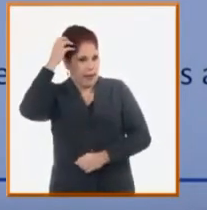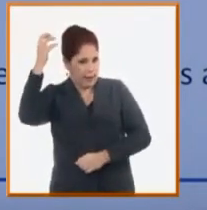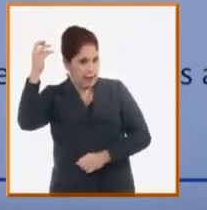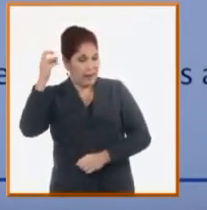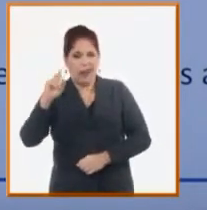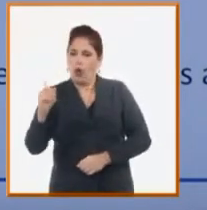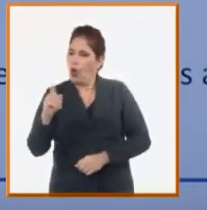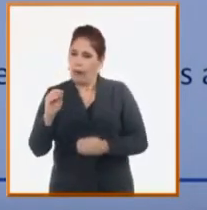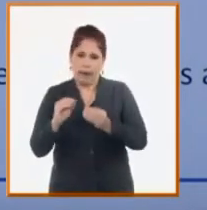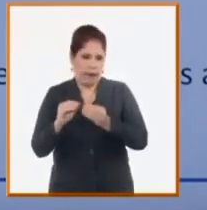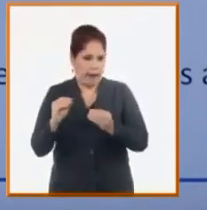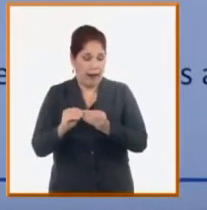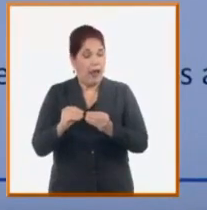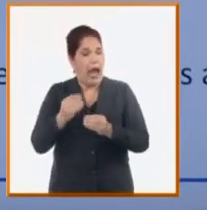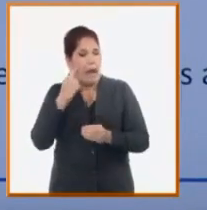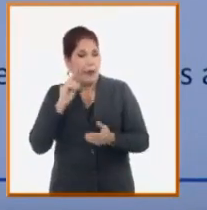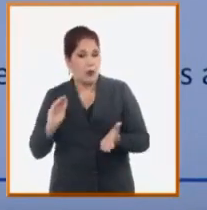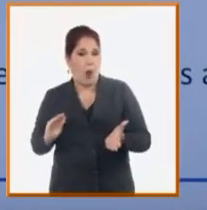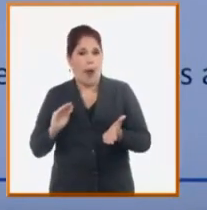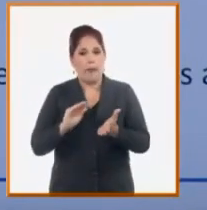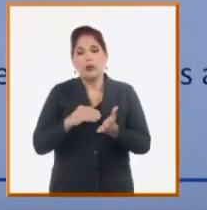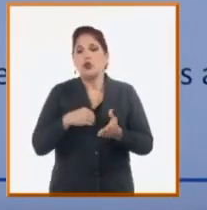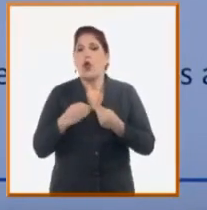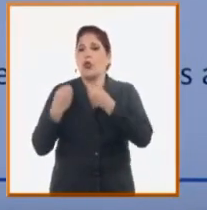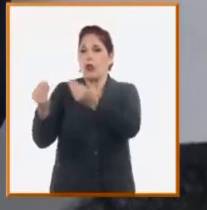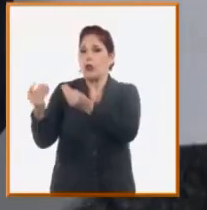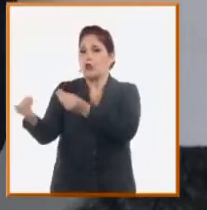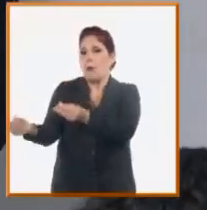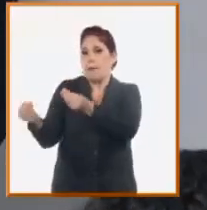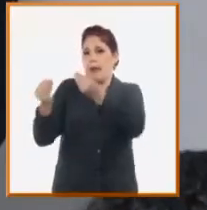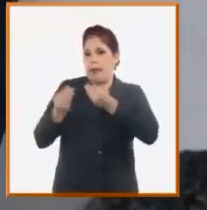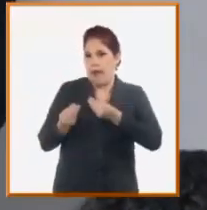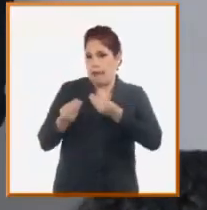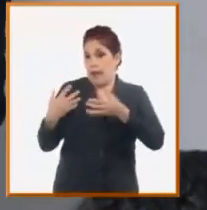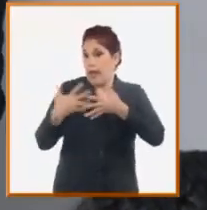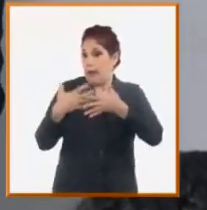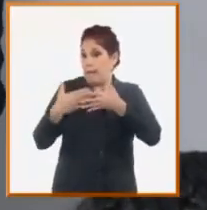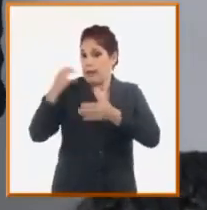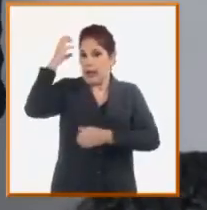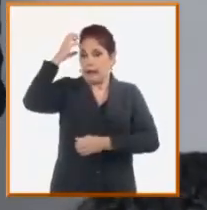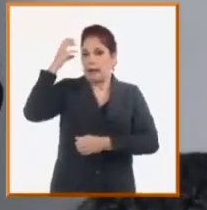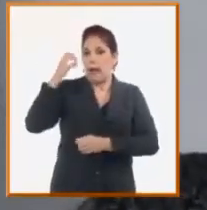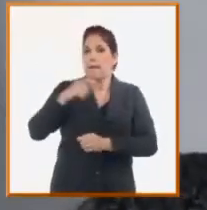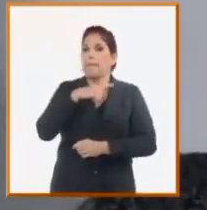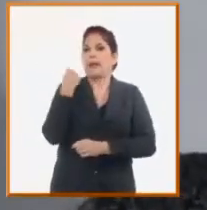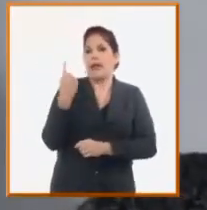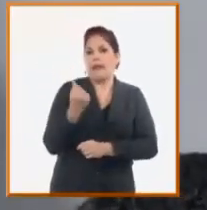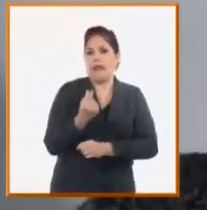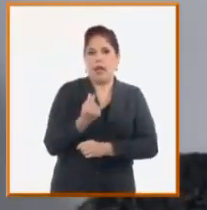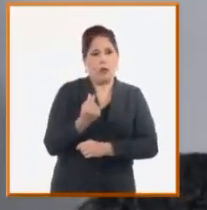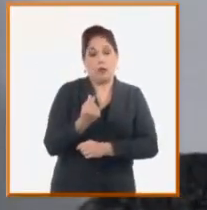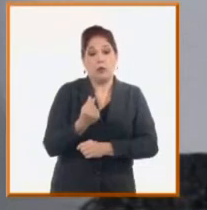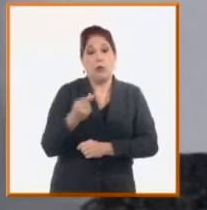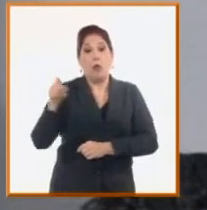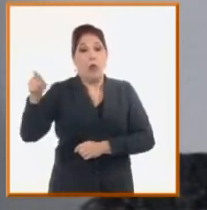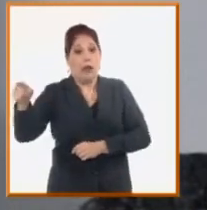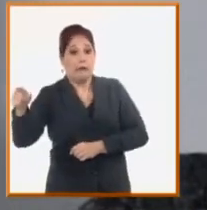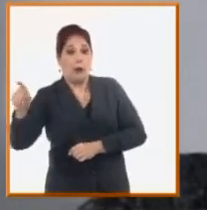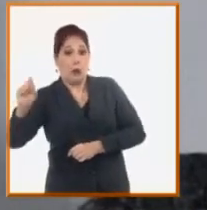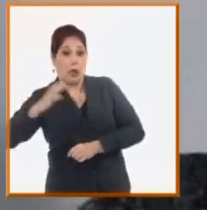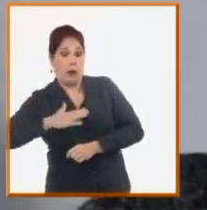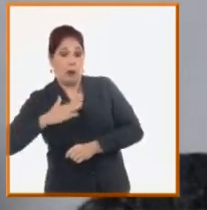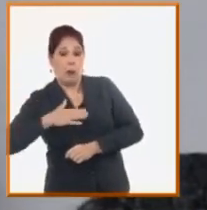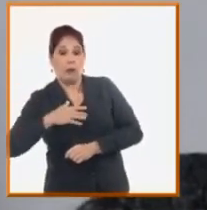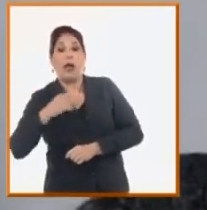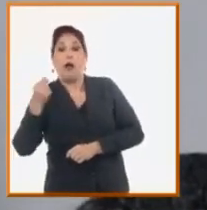es decir, debemos ver qué aporta cada una de las partes, y no solo que la empresa estatal se quede como con ganancias que provienen de la renta, sino que